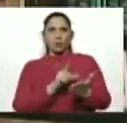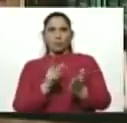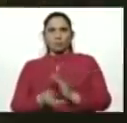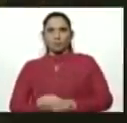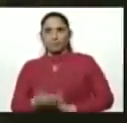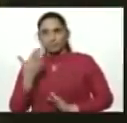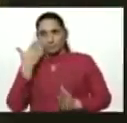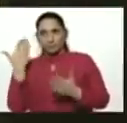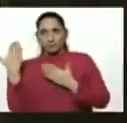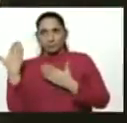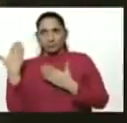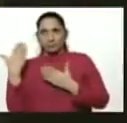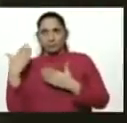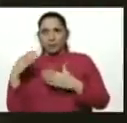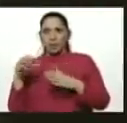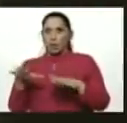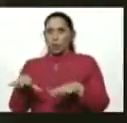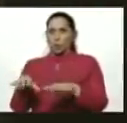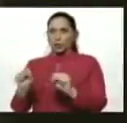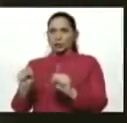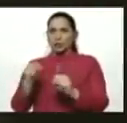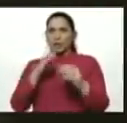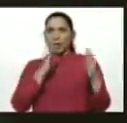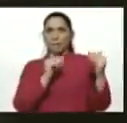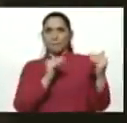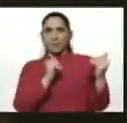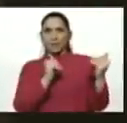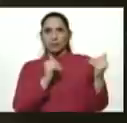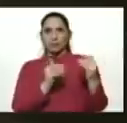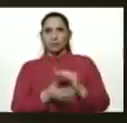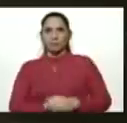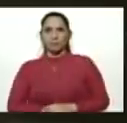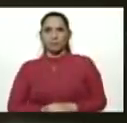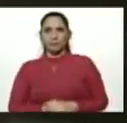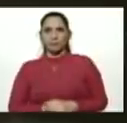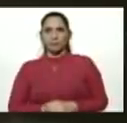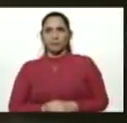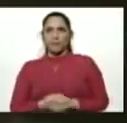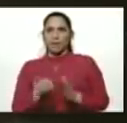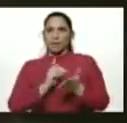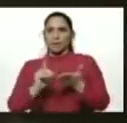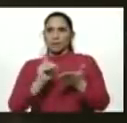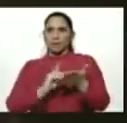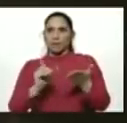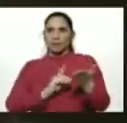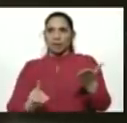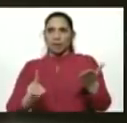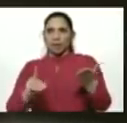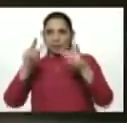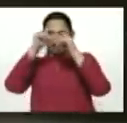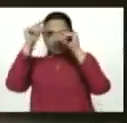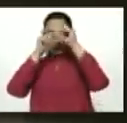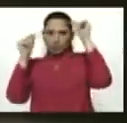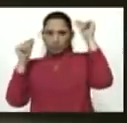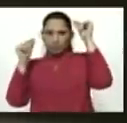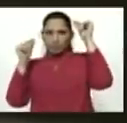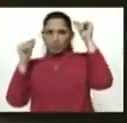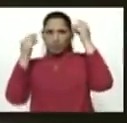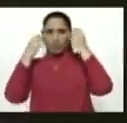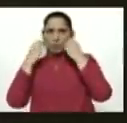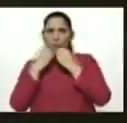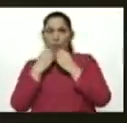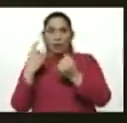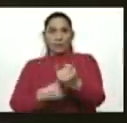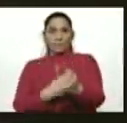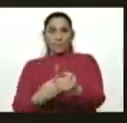este libro, La Conquista de la Esperanza, Diarios de Campaña, Ernesto Che Guevara y Raúl Castro Ruz, Naguará,